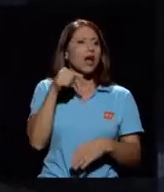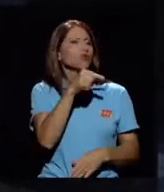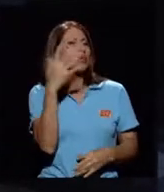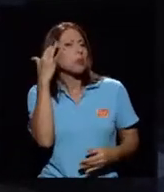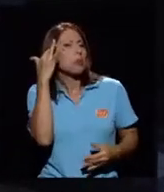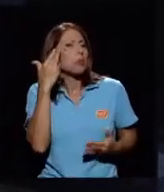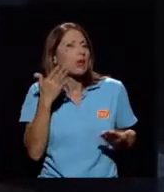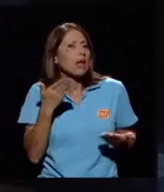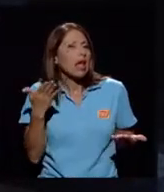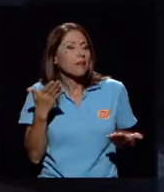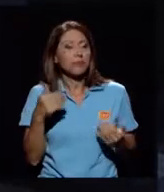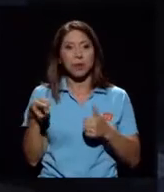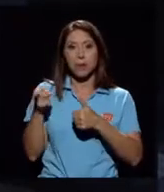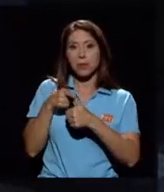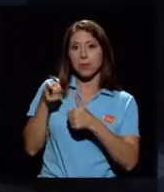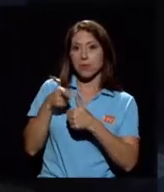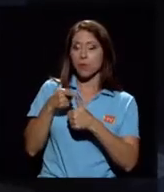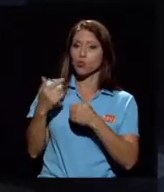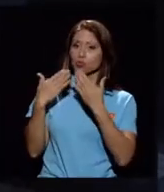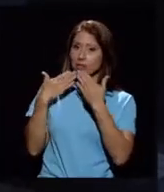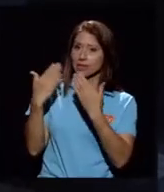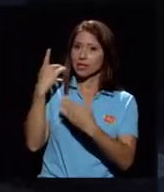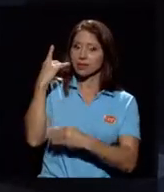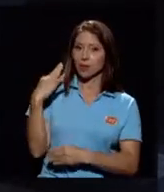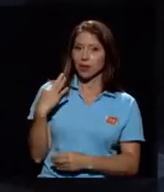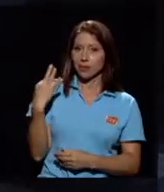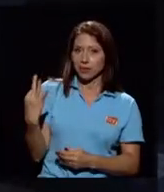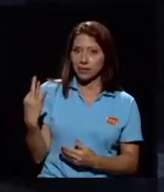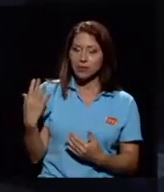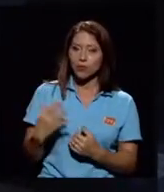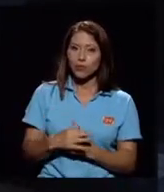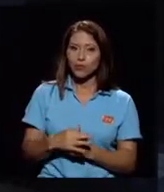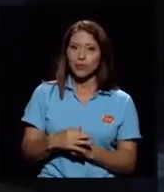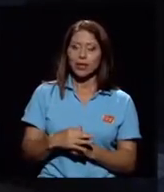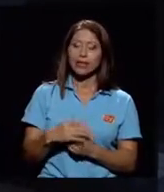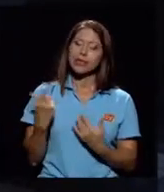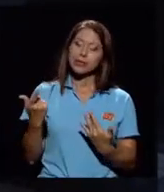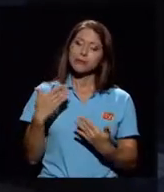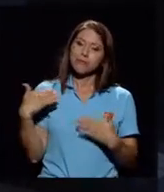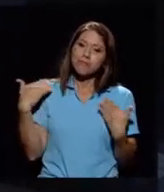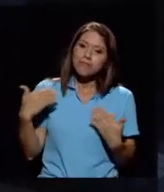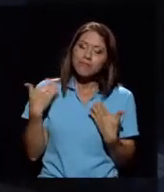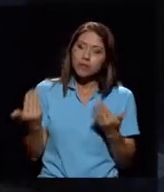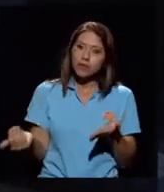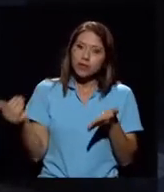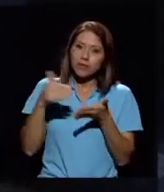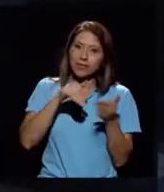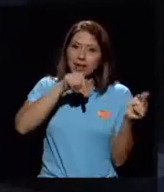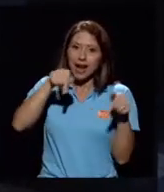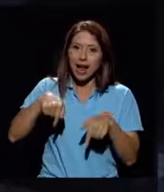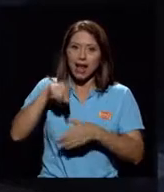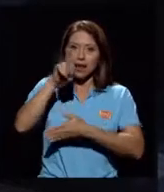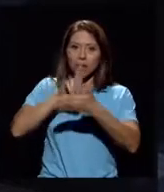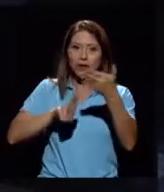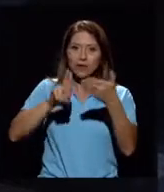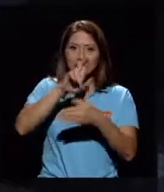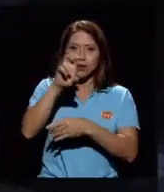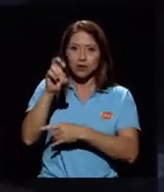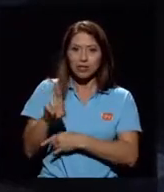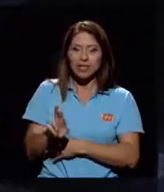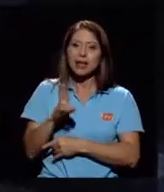lugar muchísimas gracias por la invitación y un lindo placer de estar de nuevo aquí en la universidad de costa rica